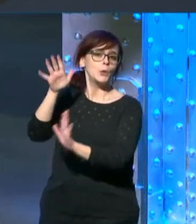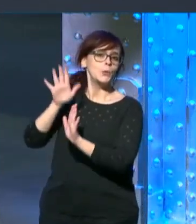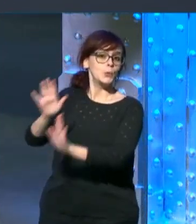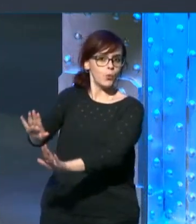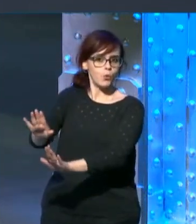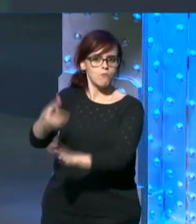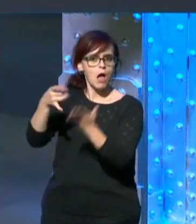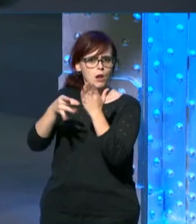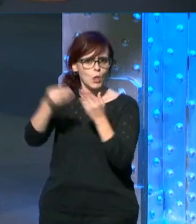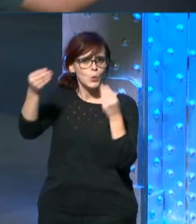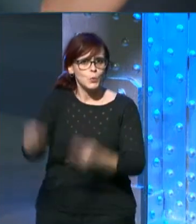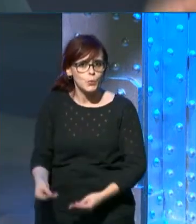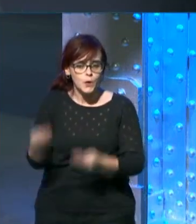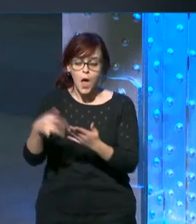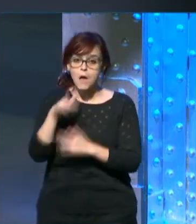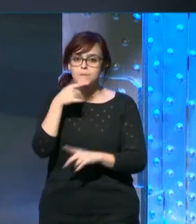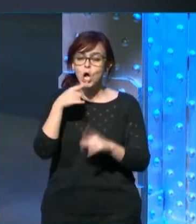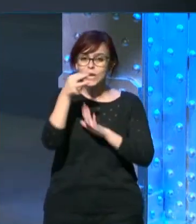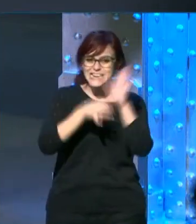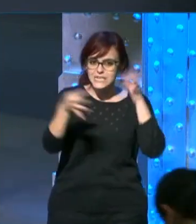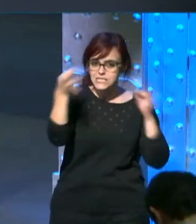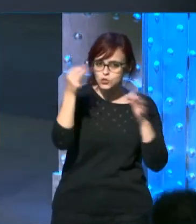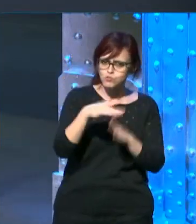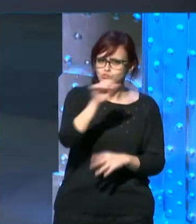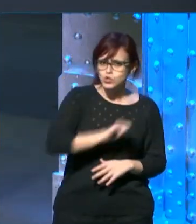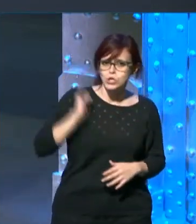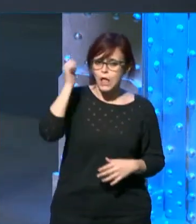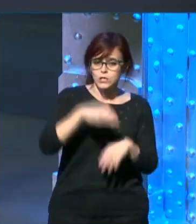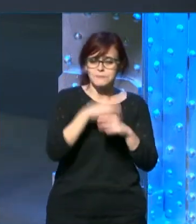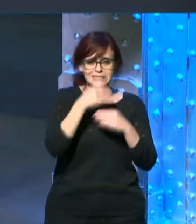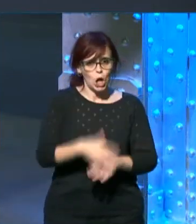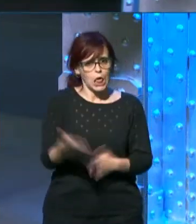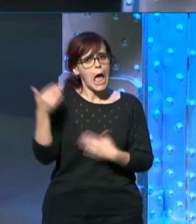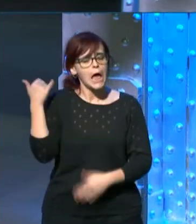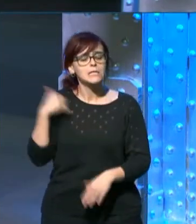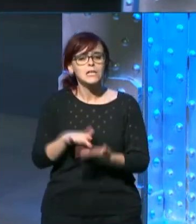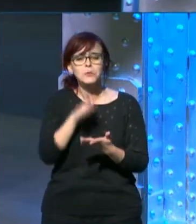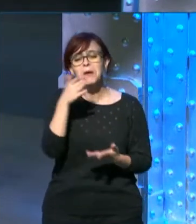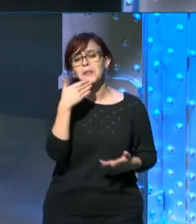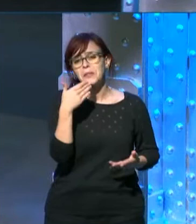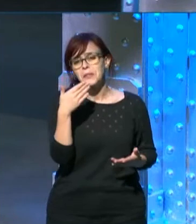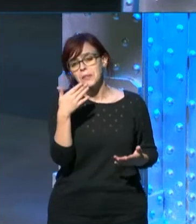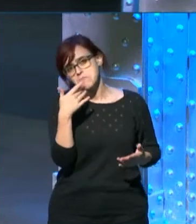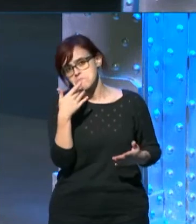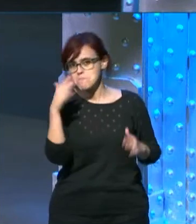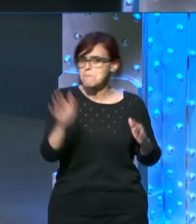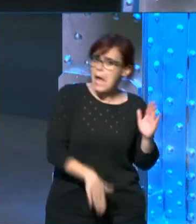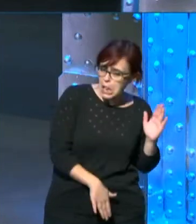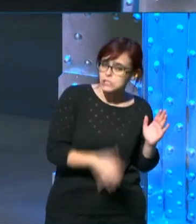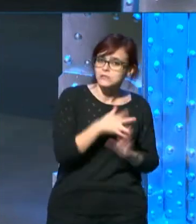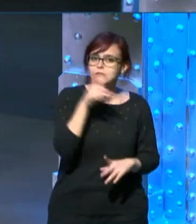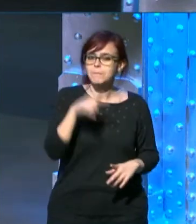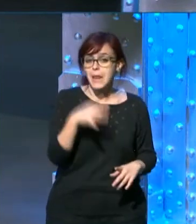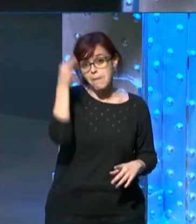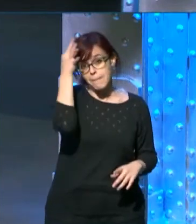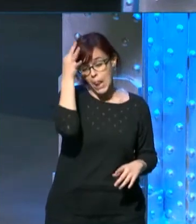un problema, o llevan siendo un problema hace mucho tiempo. Y mi historia ocurrió hace ya un tiempo, cuando yo tenía menos años y probablemente un poquito más de